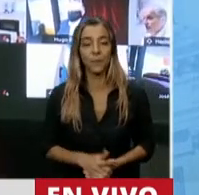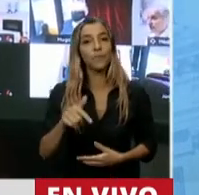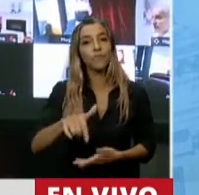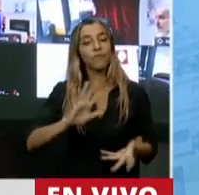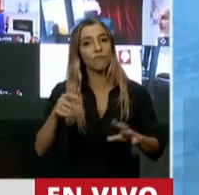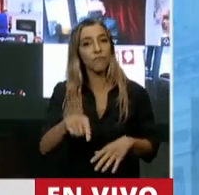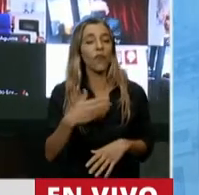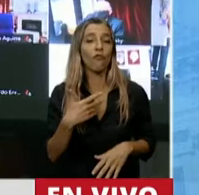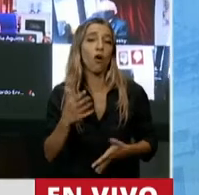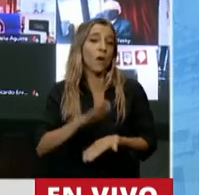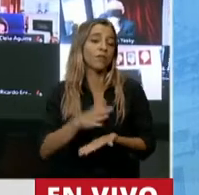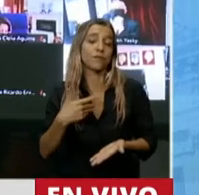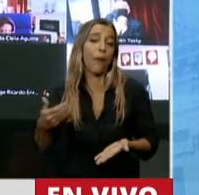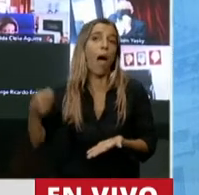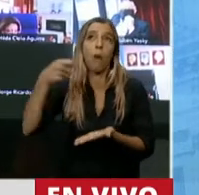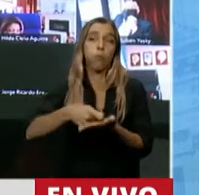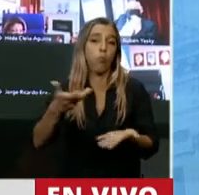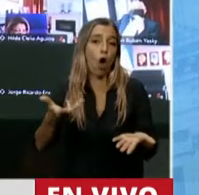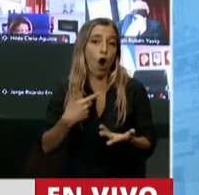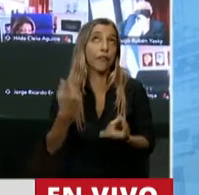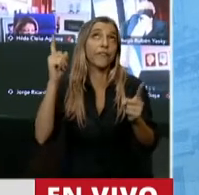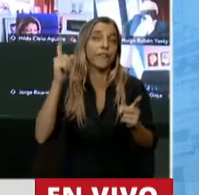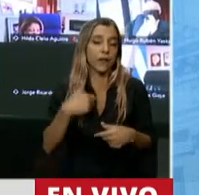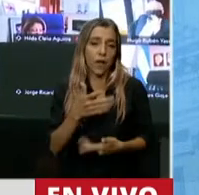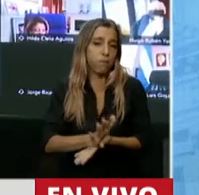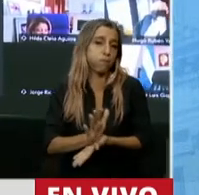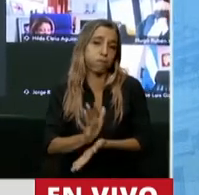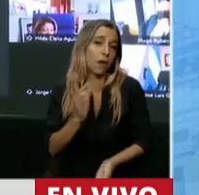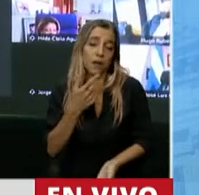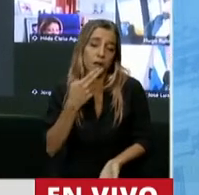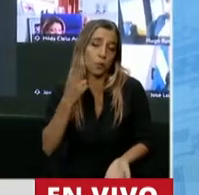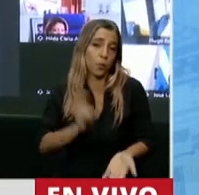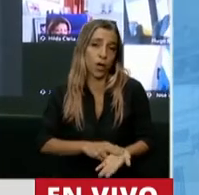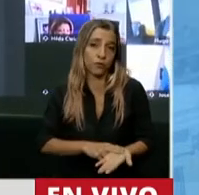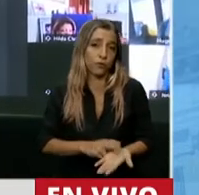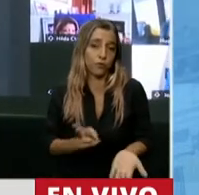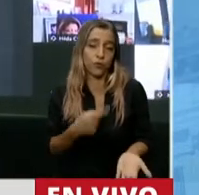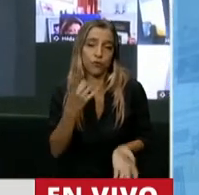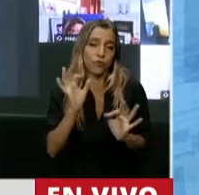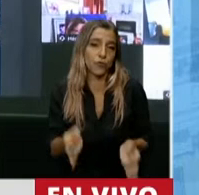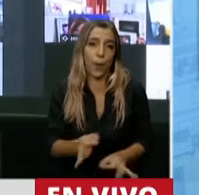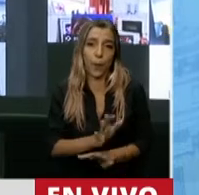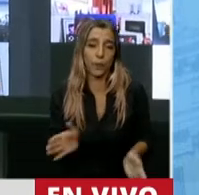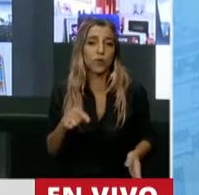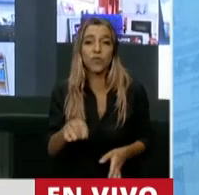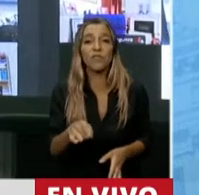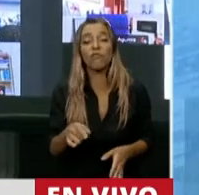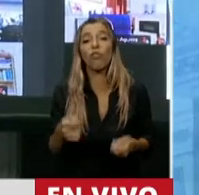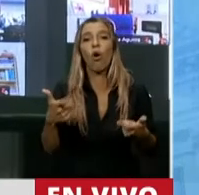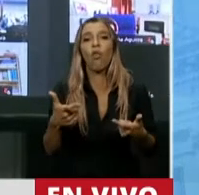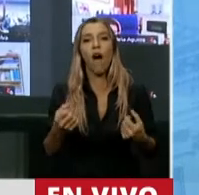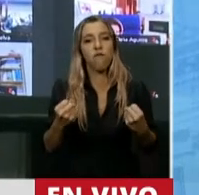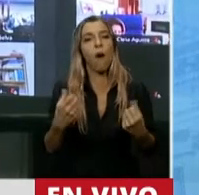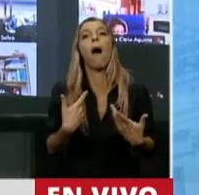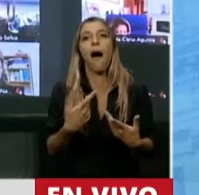llamado aporte extraordinario, que claramente es un tributo y es un impuesto, no generamos una fortaleza